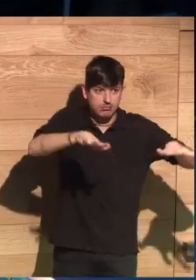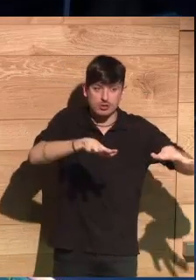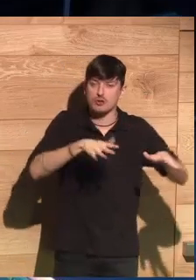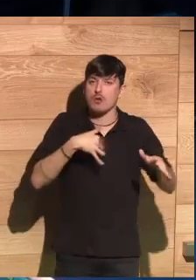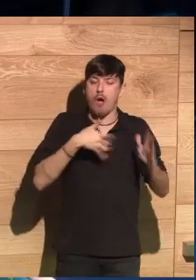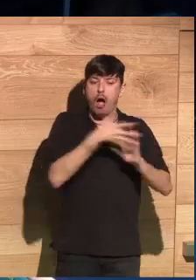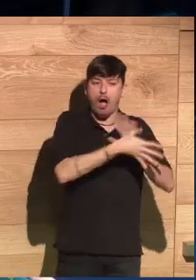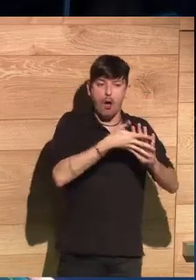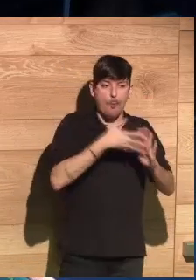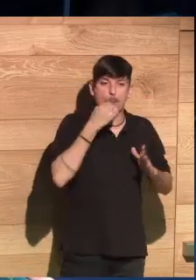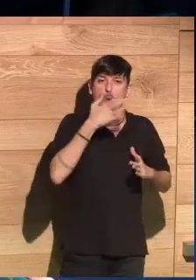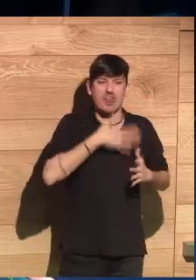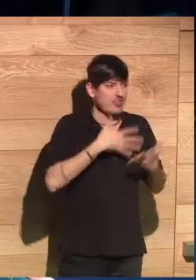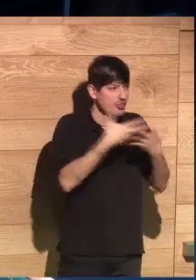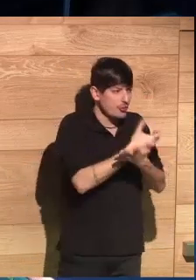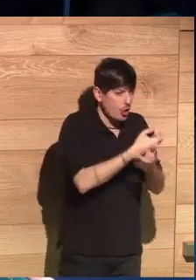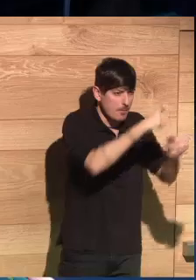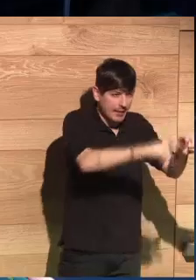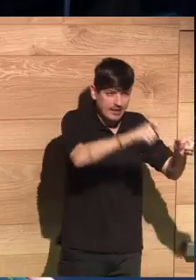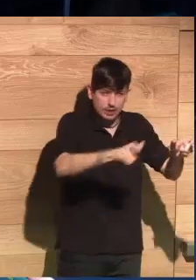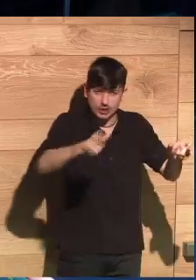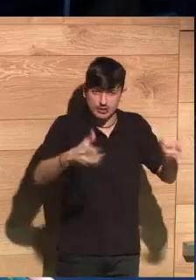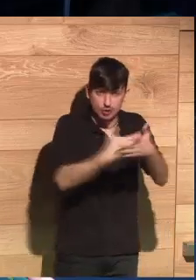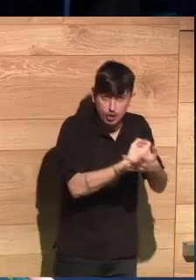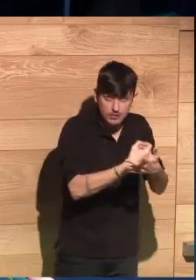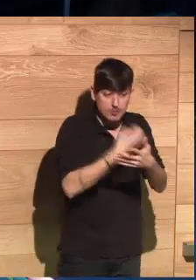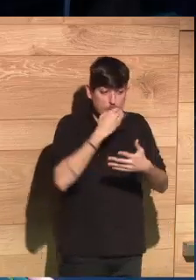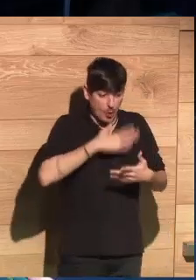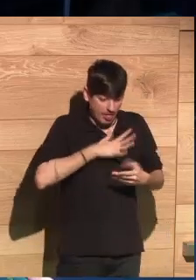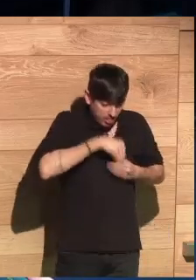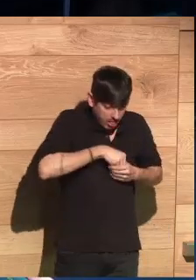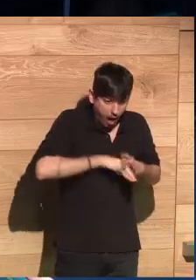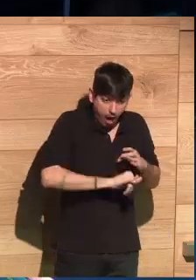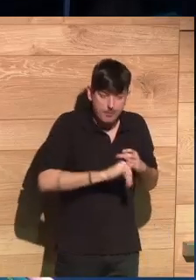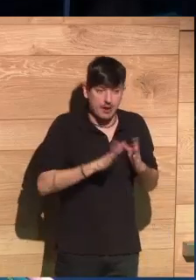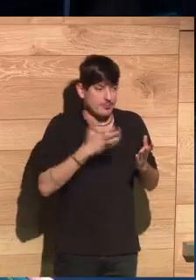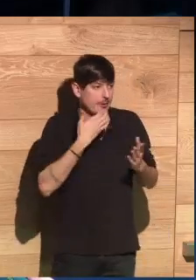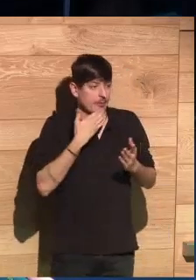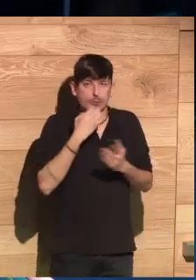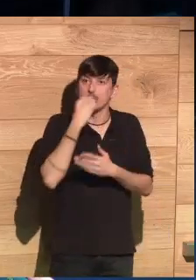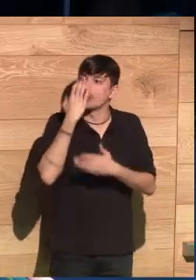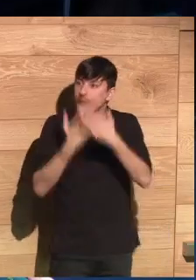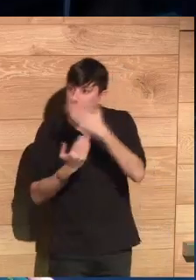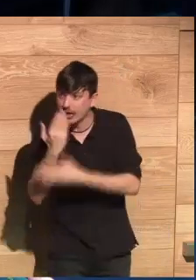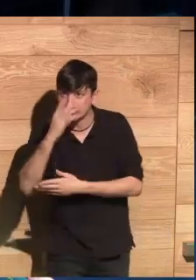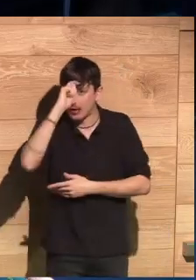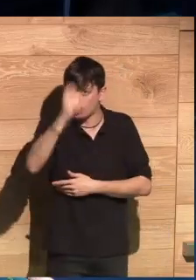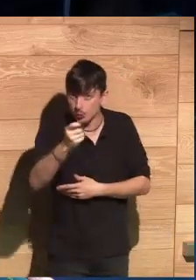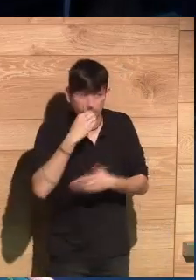es la bondad que está en todos nosotros, ese pozo de bondad que es el que hace que saludemos y demos los buenos días a la gente en la